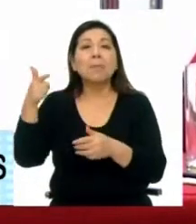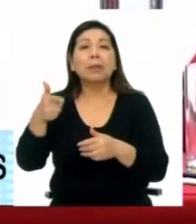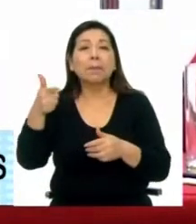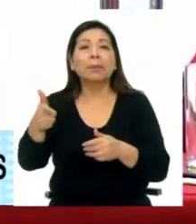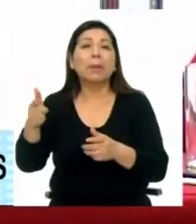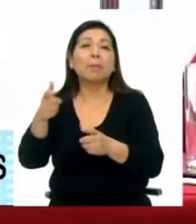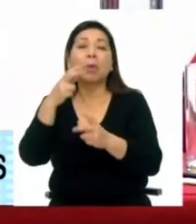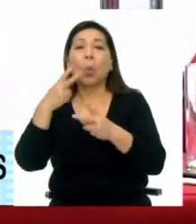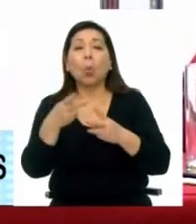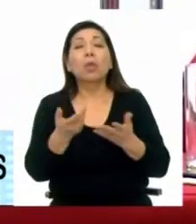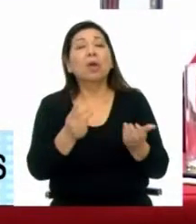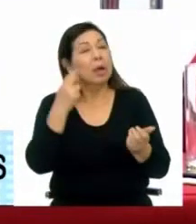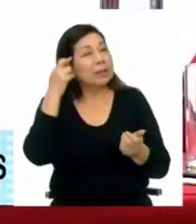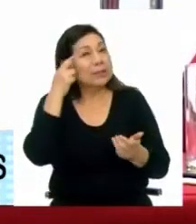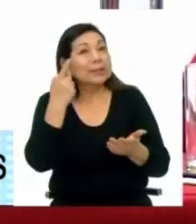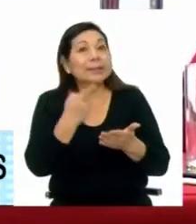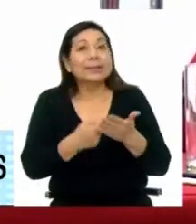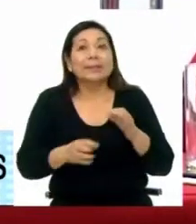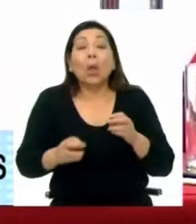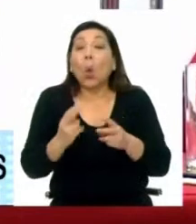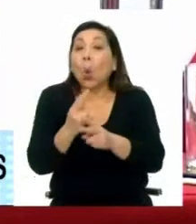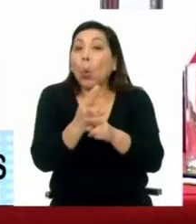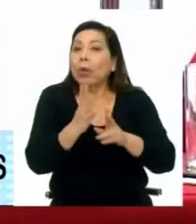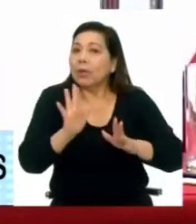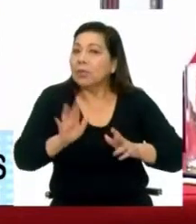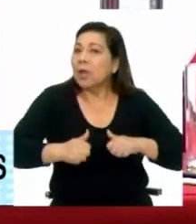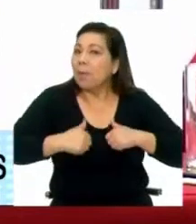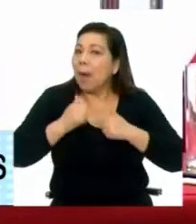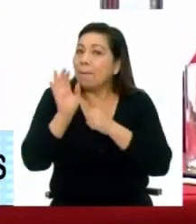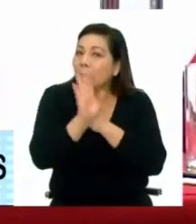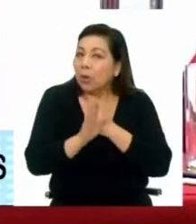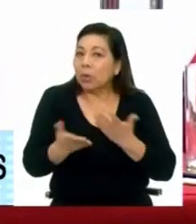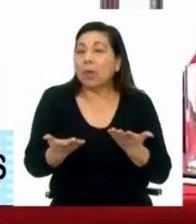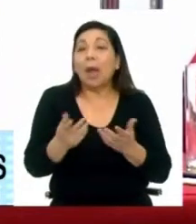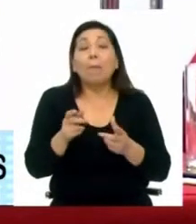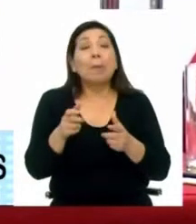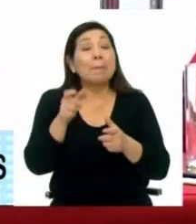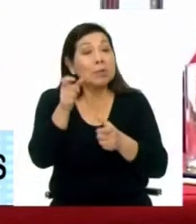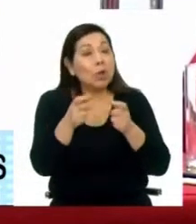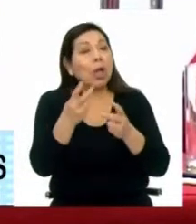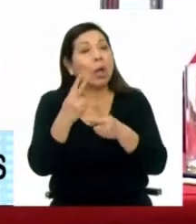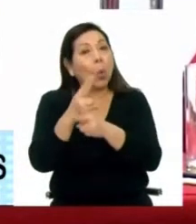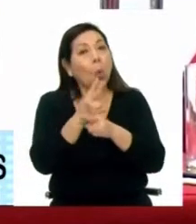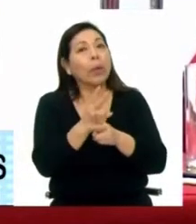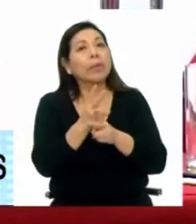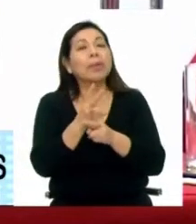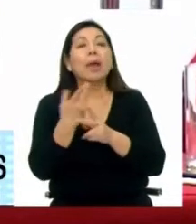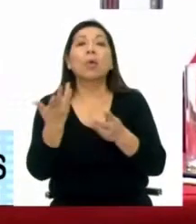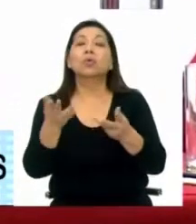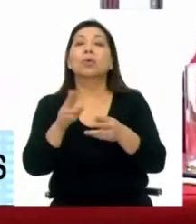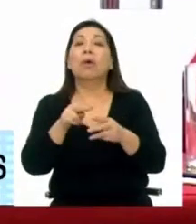viendo la posibilidad de aplicar políticas de cuidar la vida y proteger a los ambientalistas. Esto se enmarca de una